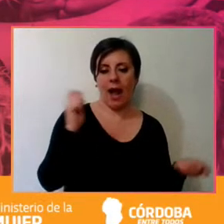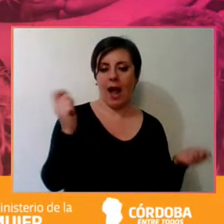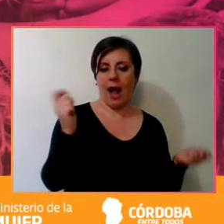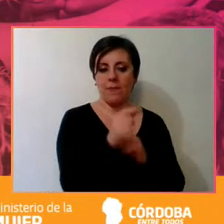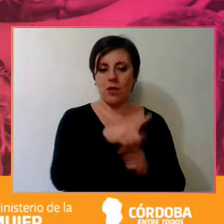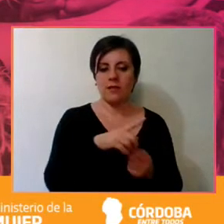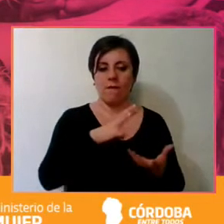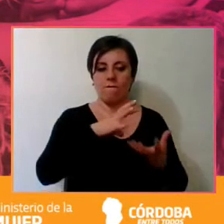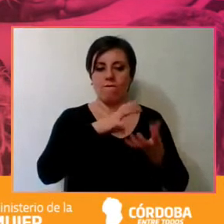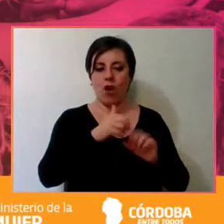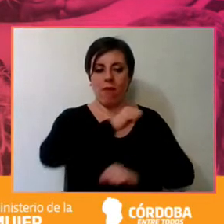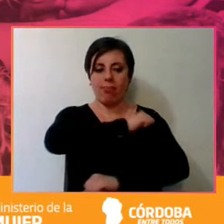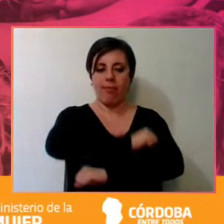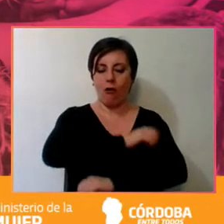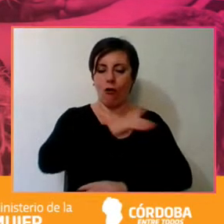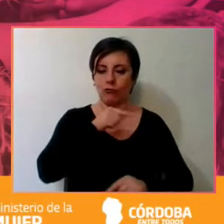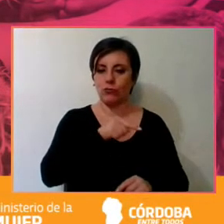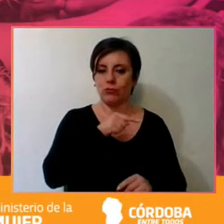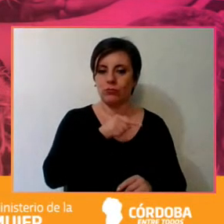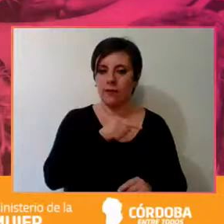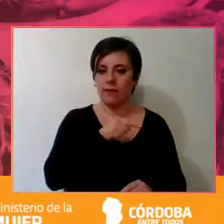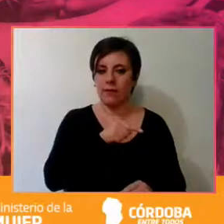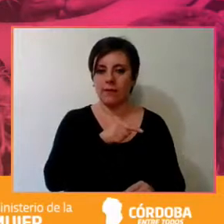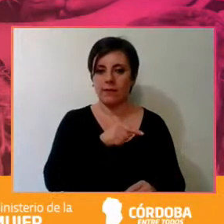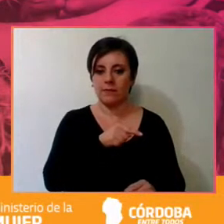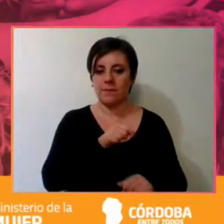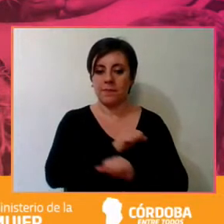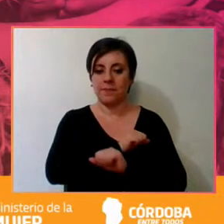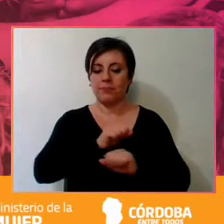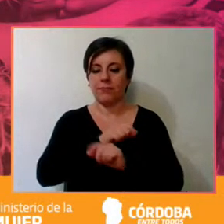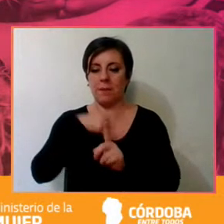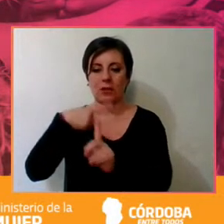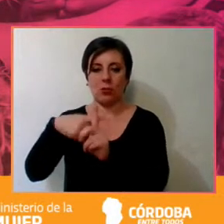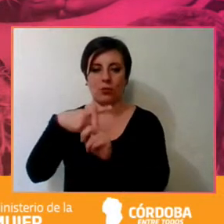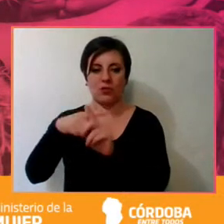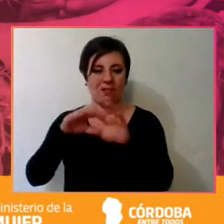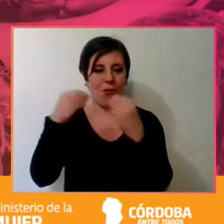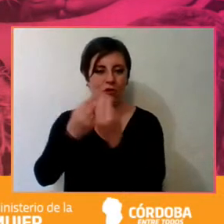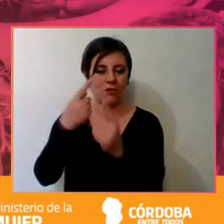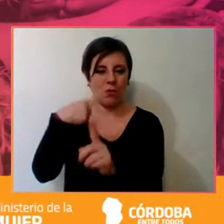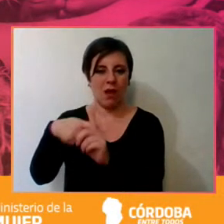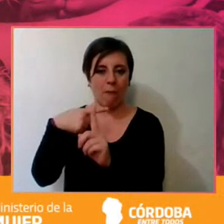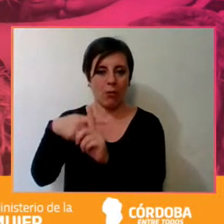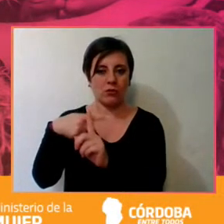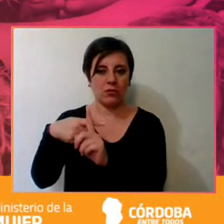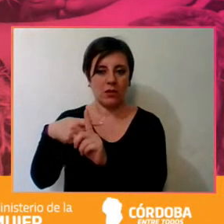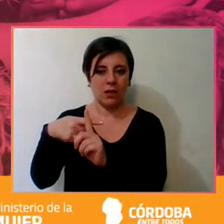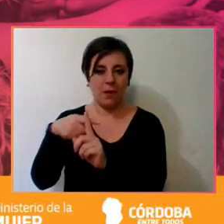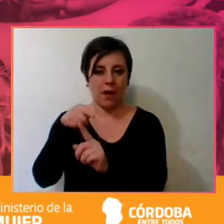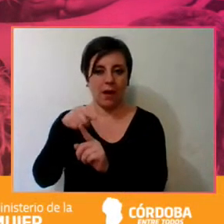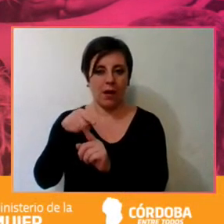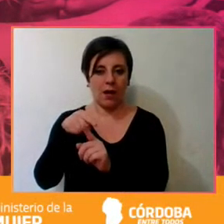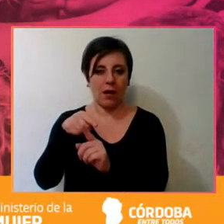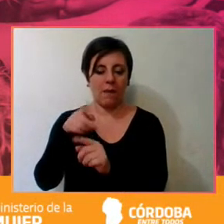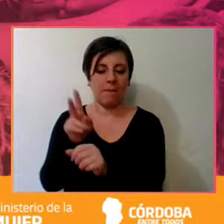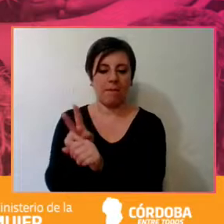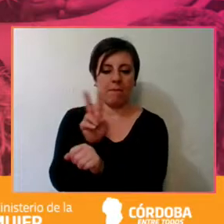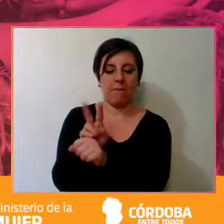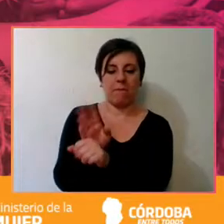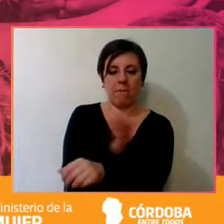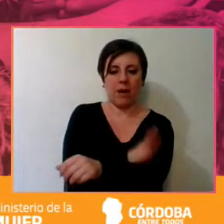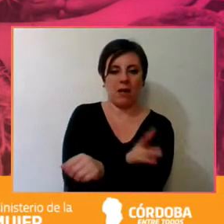patrones de conducta tienen un impacto positivo, pueden tener un impacto positivo en prevenir la violencia